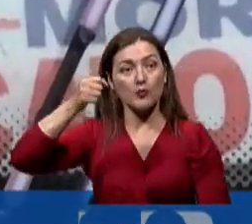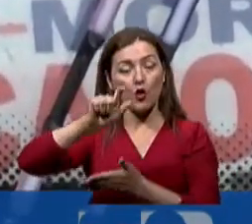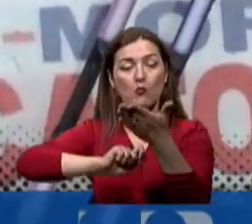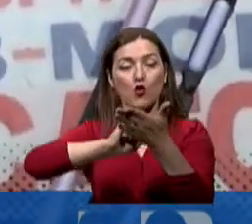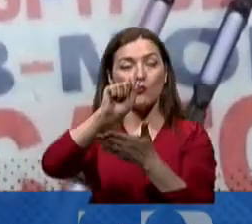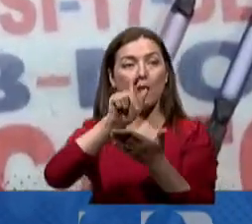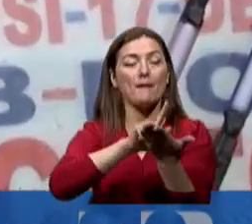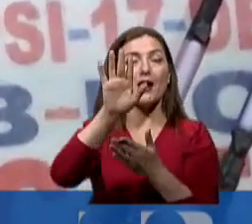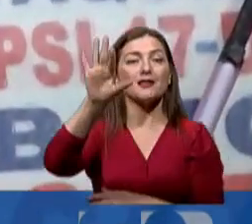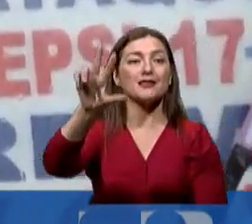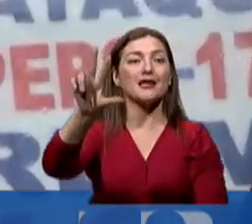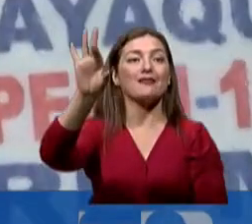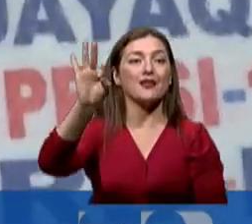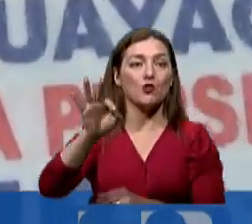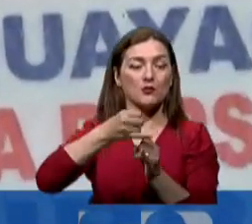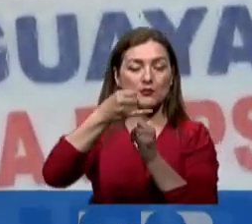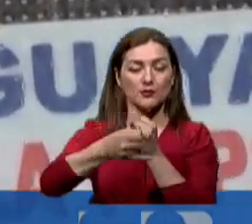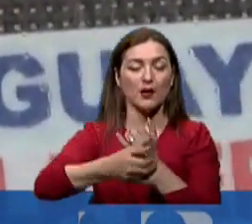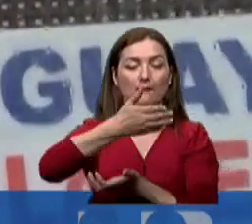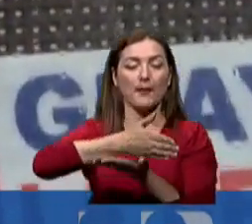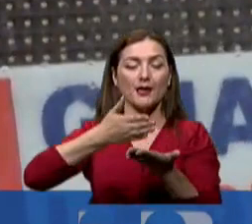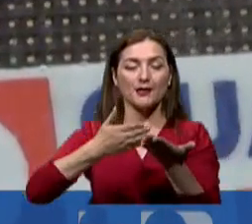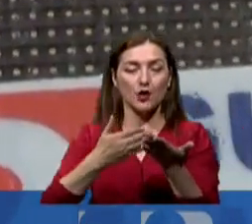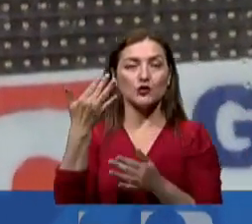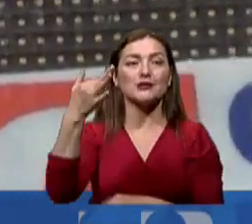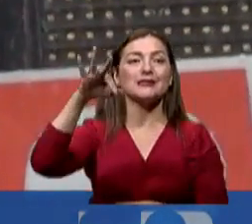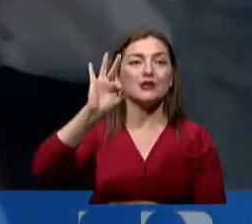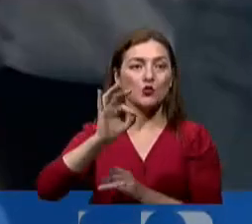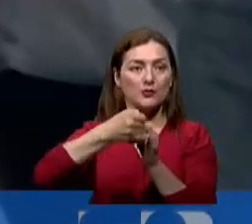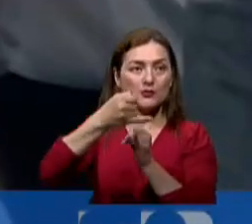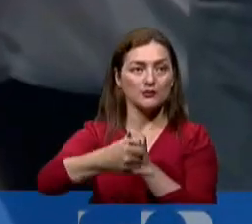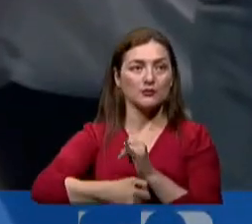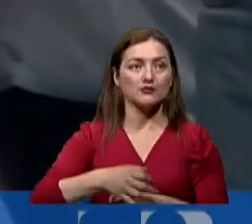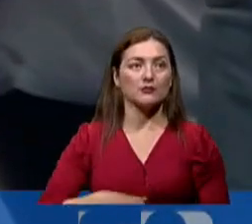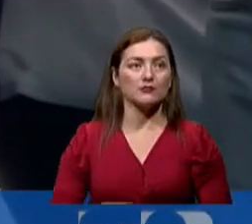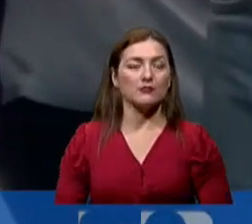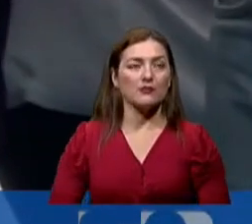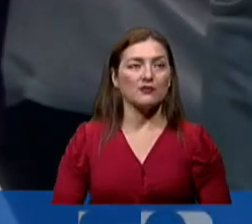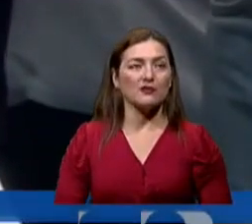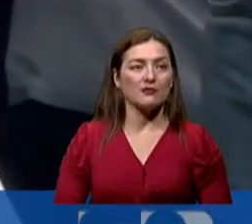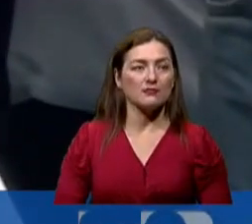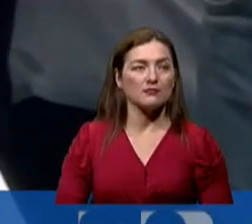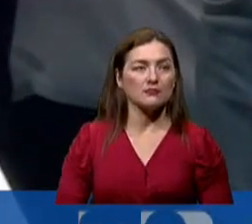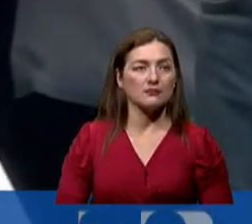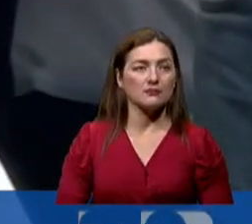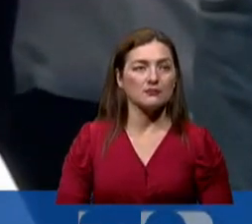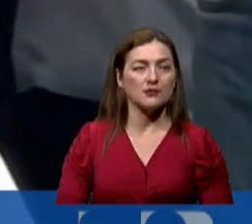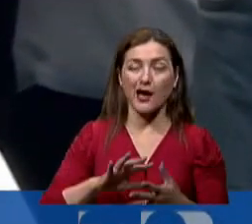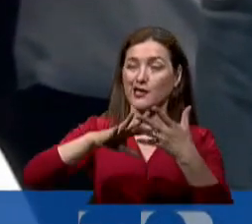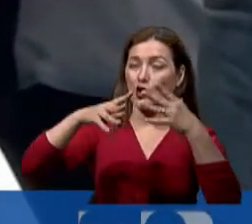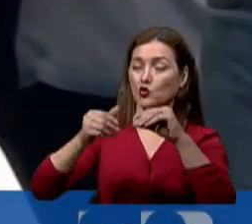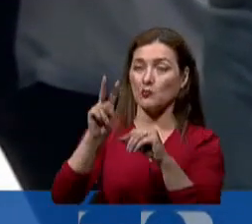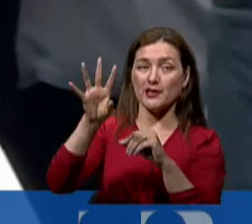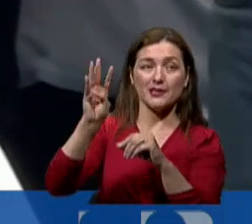será de 39 centavos, mientras que el medio pasaje será 19 centavos. Porque en ningún momento ustedes querían revocar la resolución